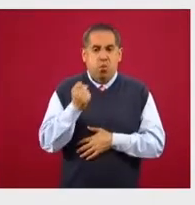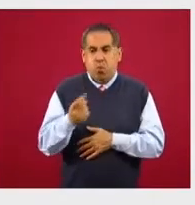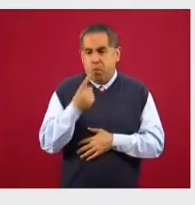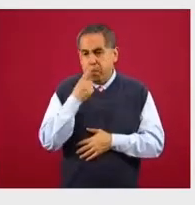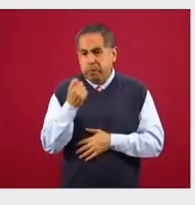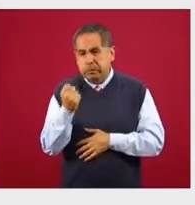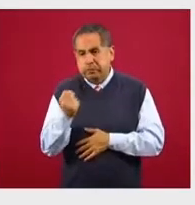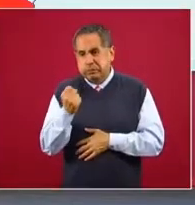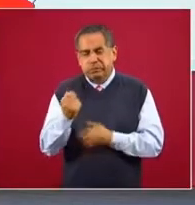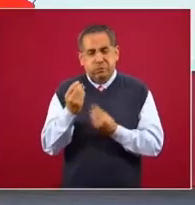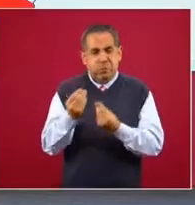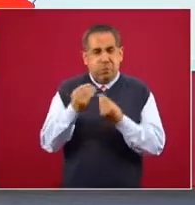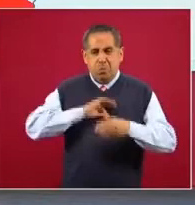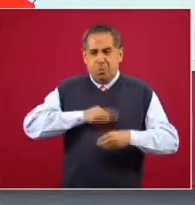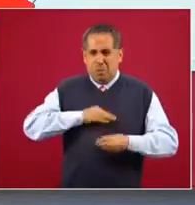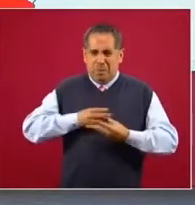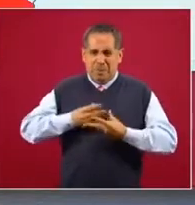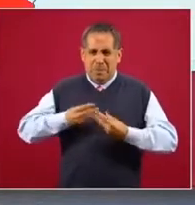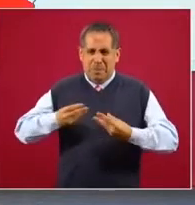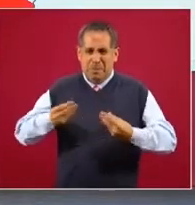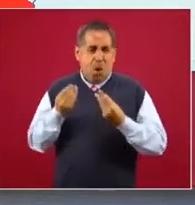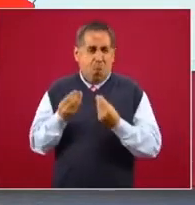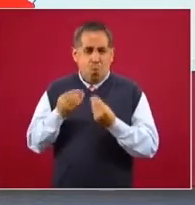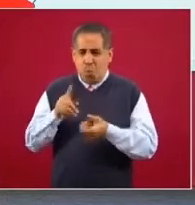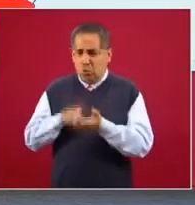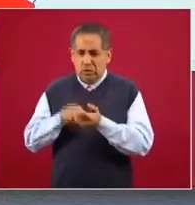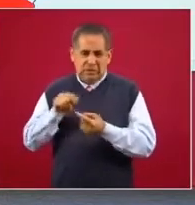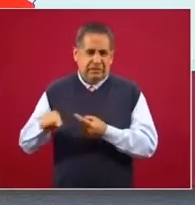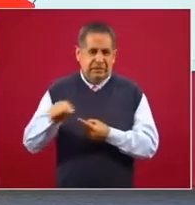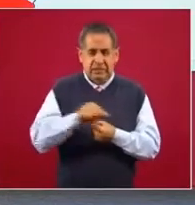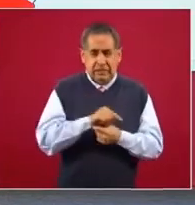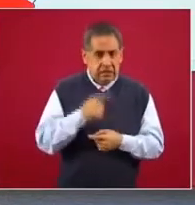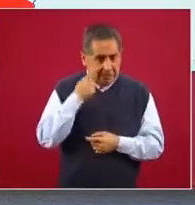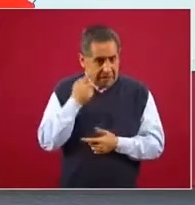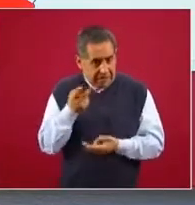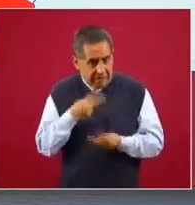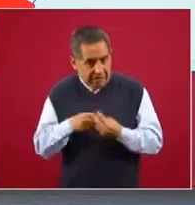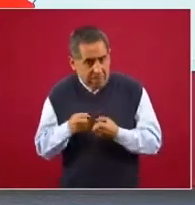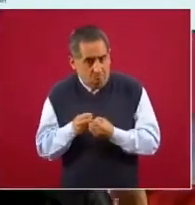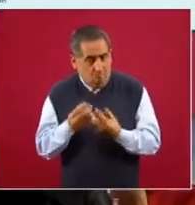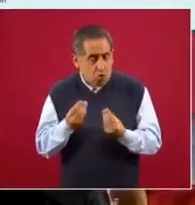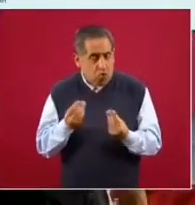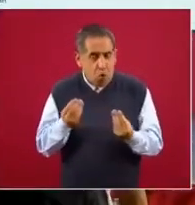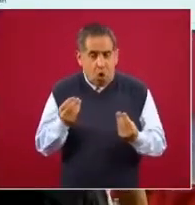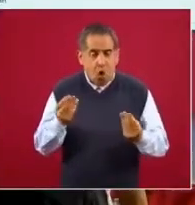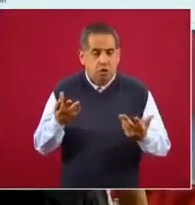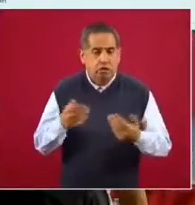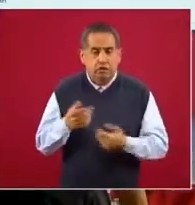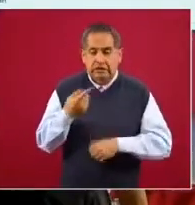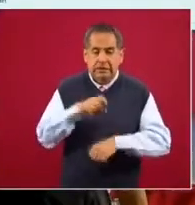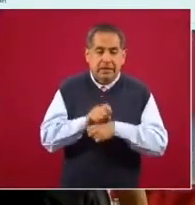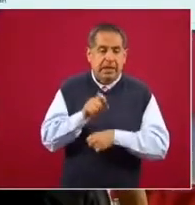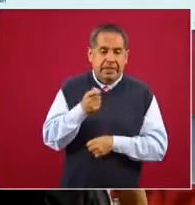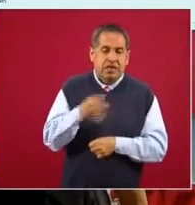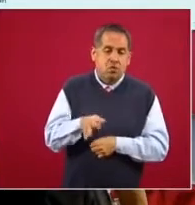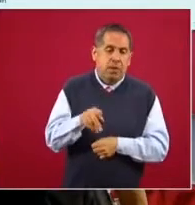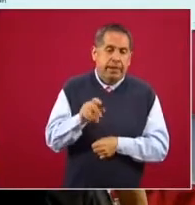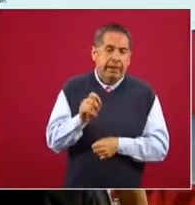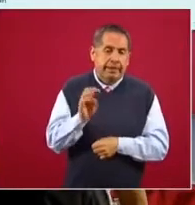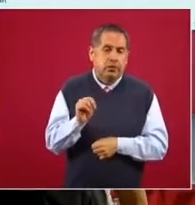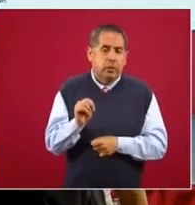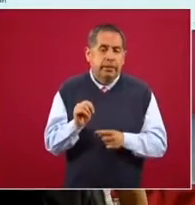de esa transmisión, la tasa de incidencia por 100,000 habitantes, vean cómo crece, y finalmente en la semana 29 pues